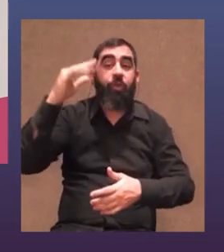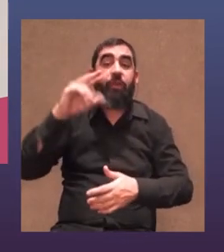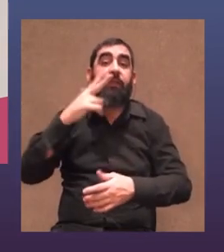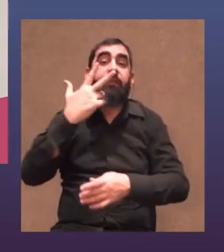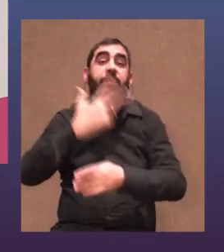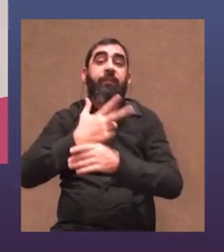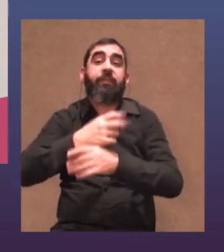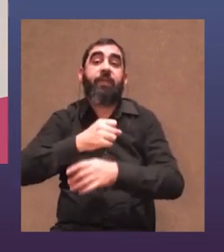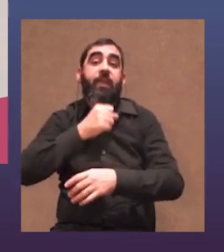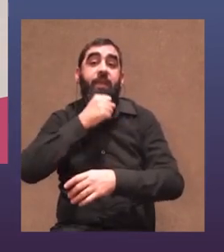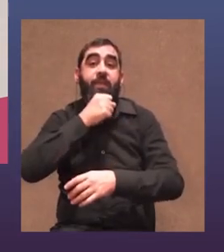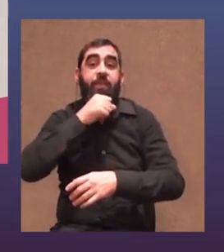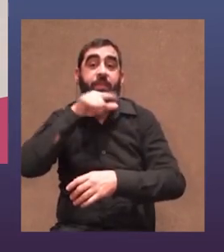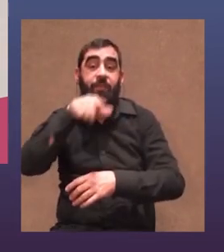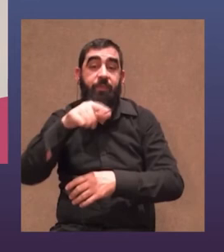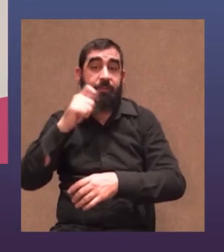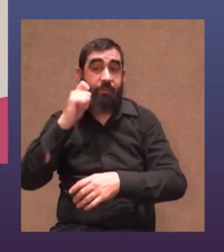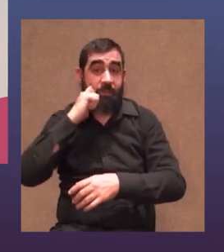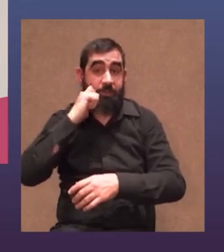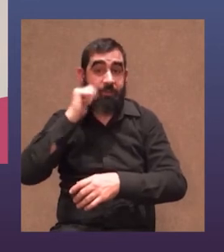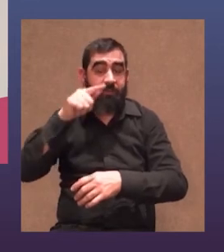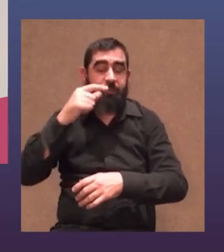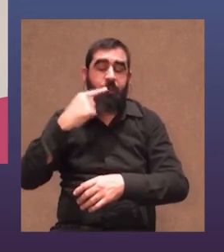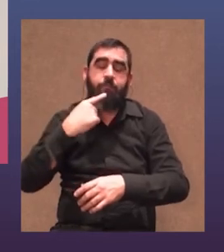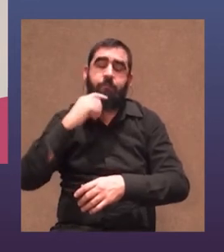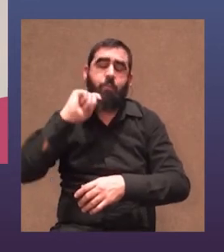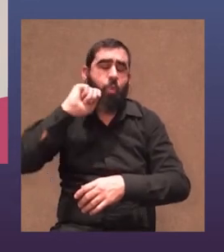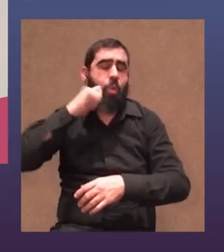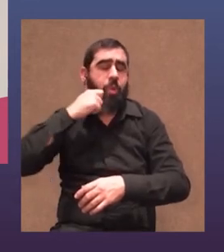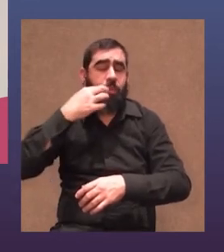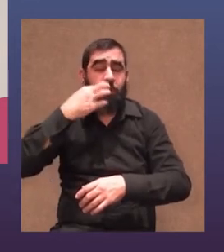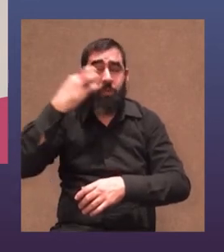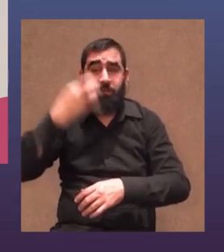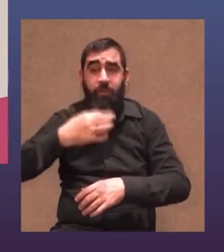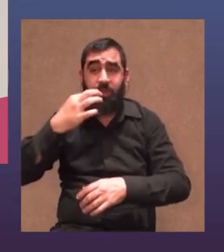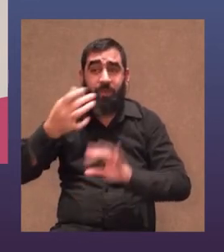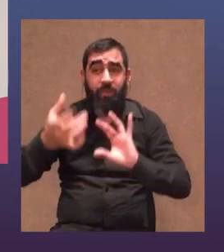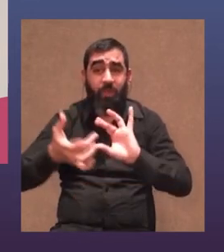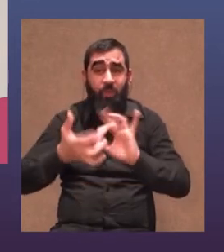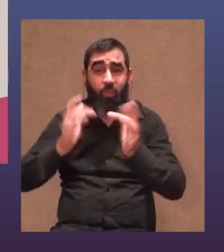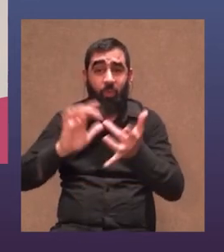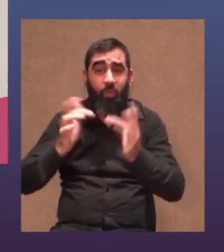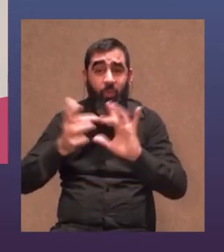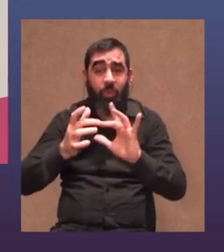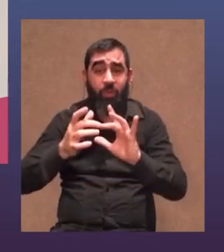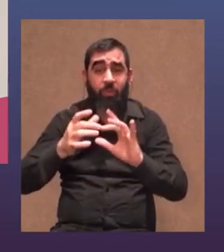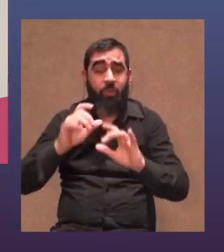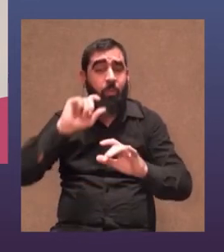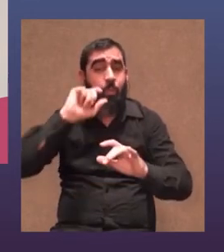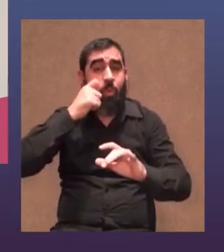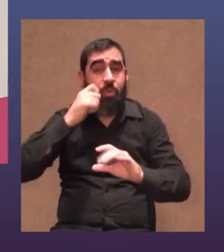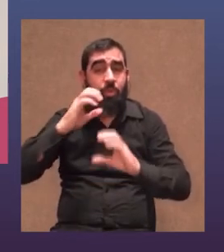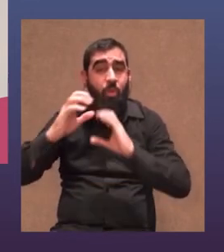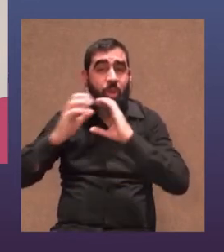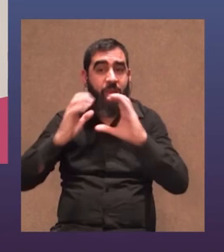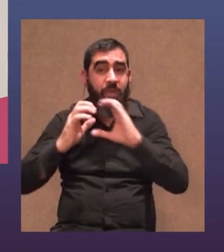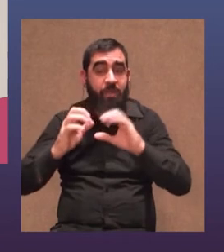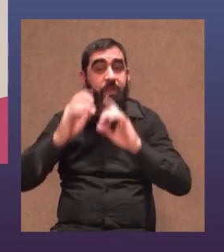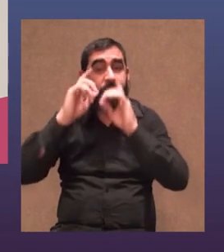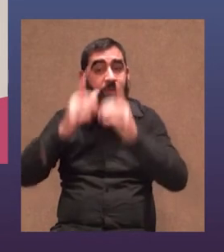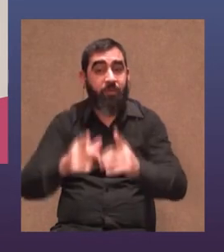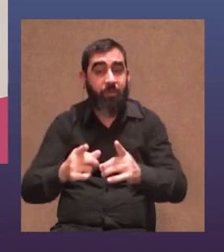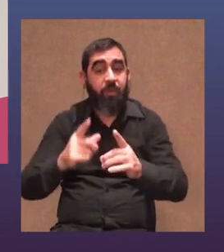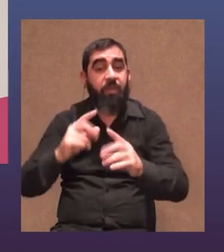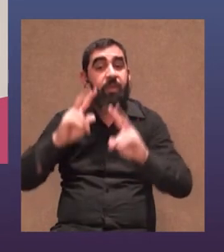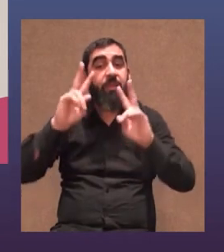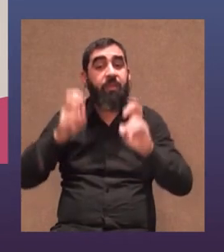Sí. Y eso también fue una cosa impresionante. O sea, las sinergias que se crearon, y bueno, y también la